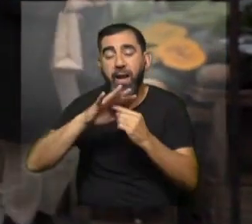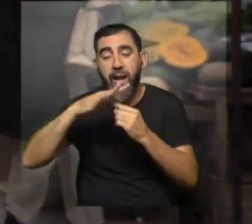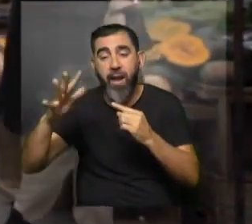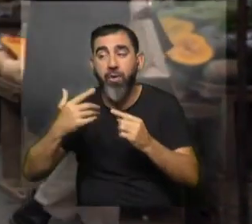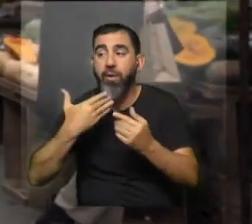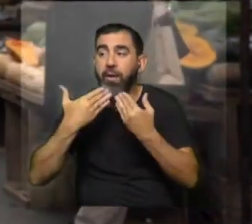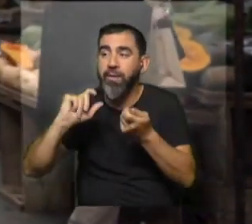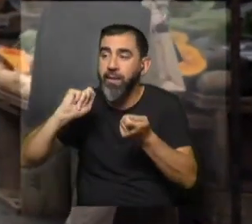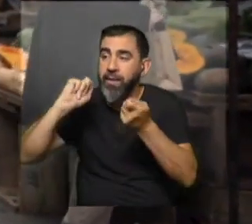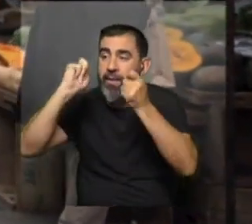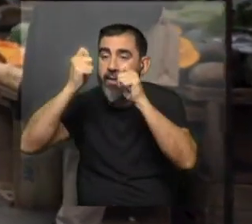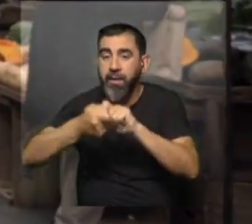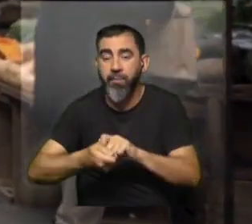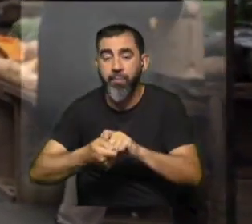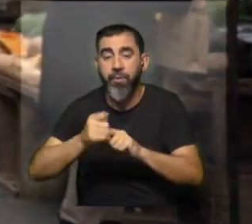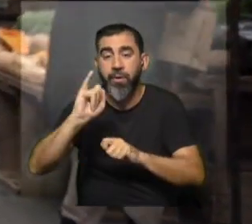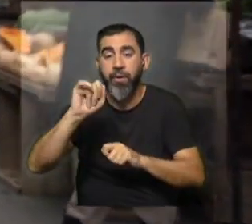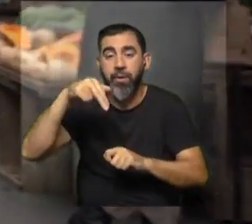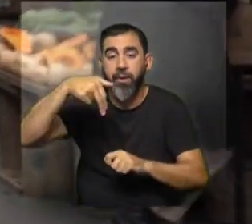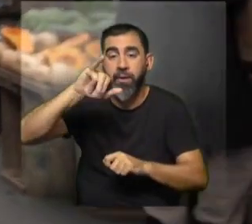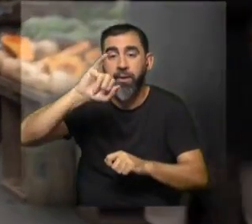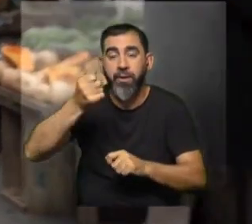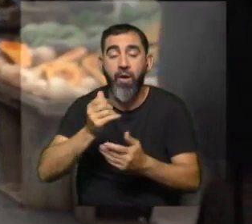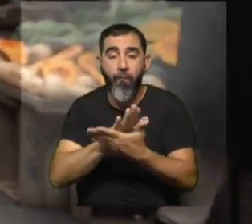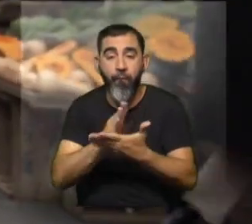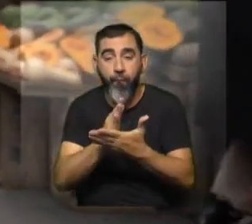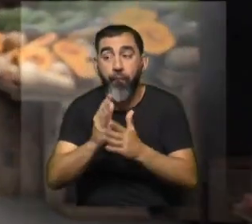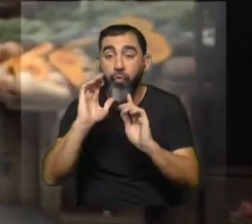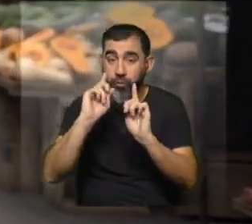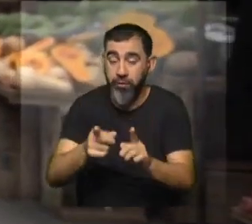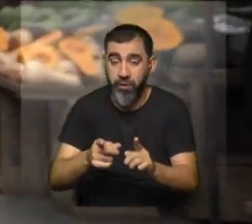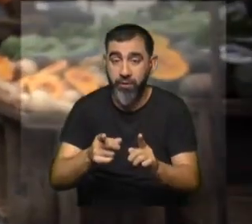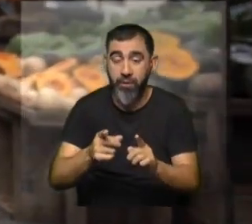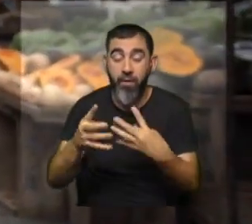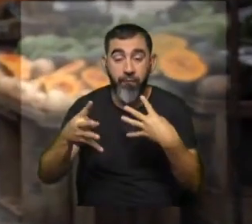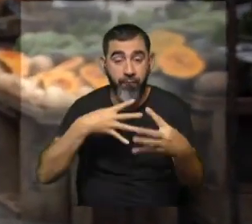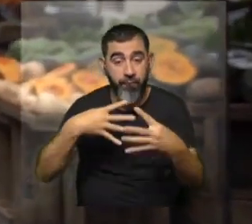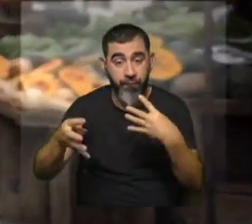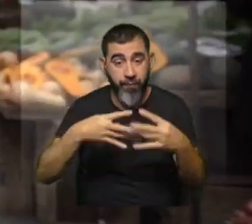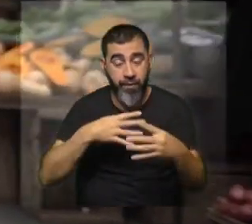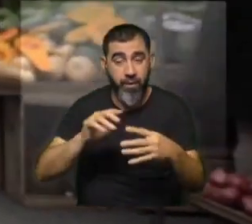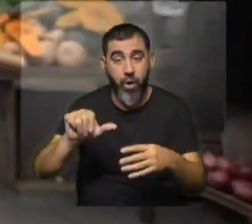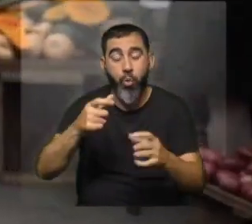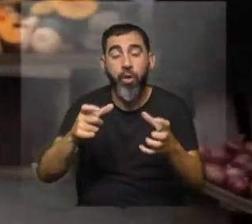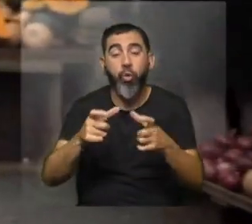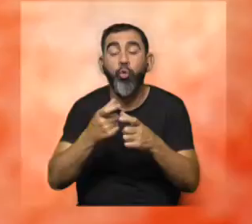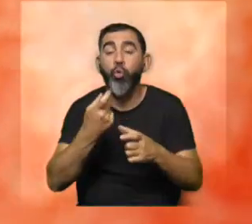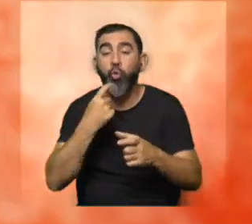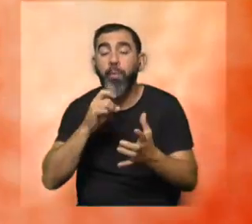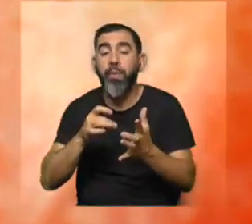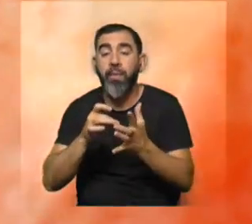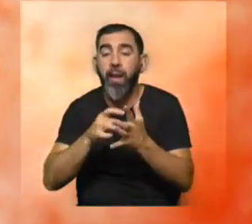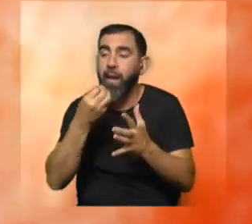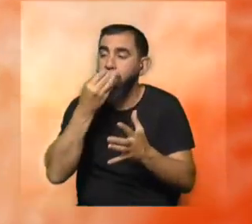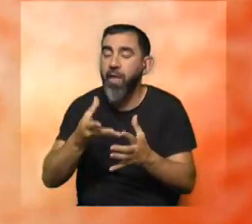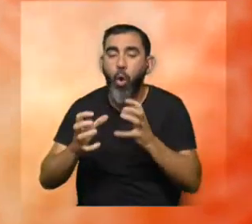variedades nuevas, como por ejemplo Iña Frontera, que se podría llegar a ver ahora en la feria, logramos tomates de mejor calidad, con más